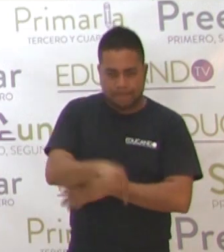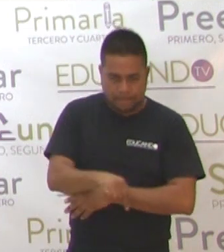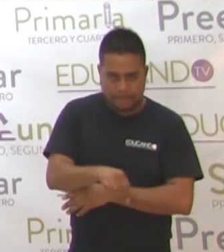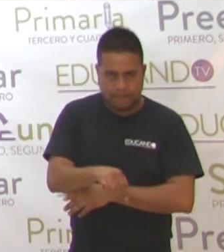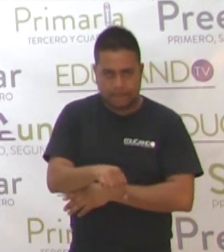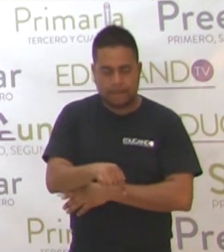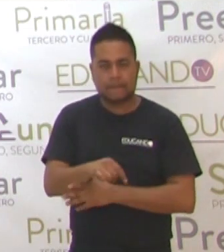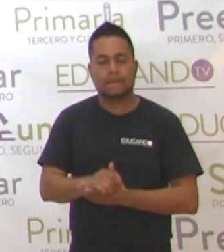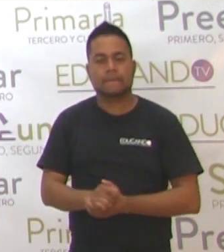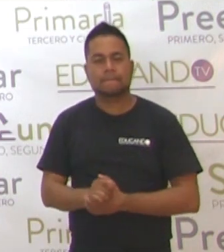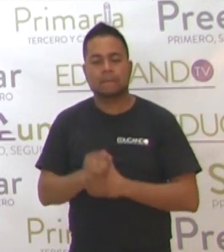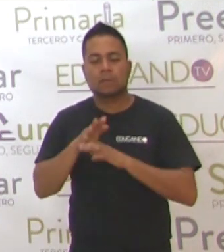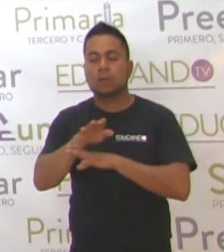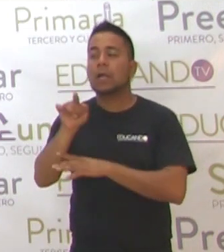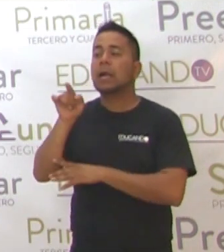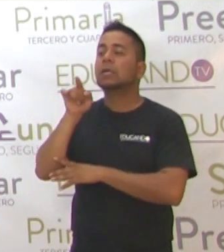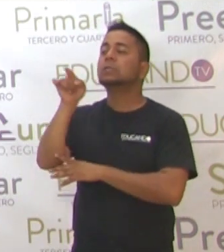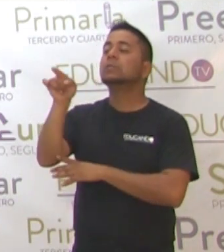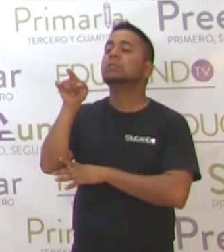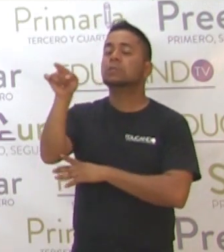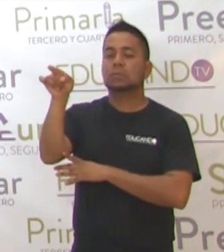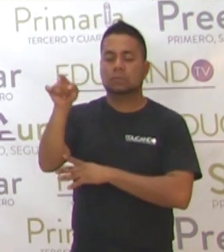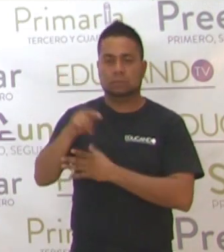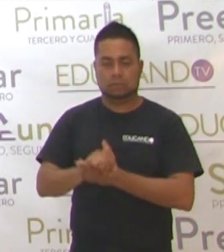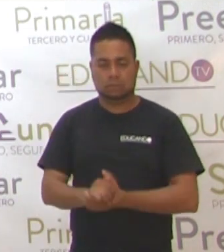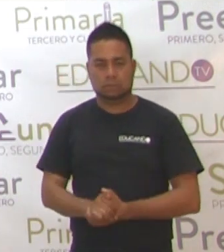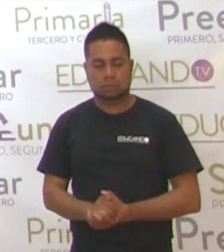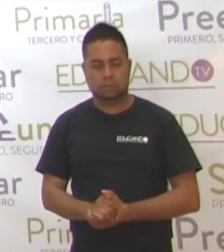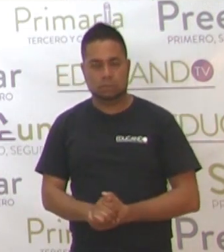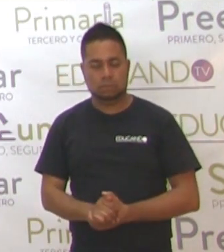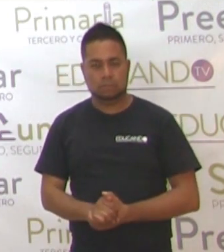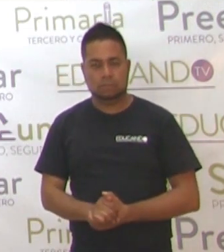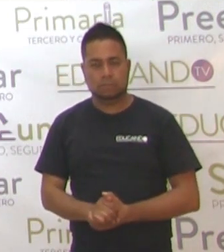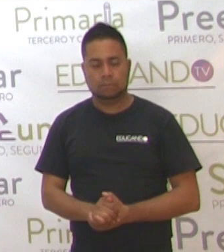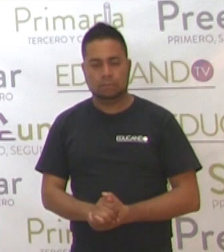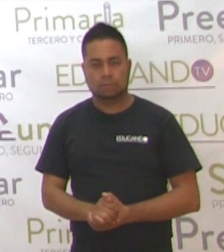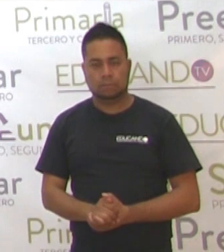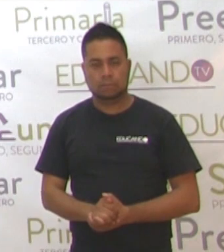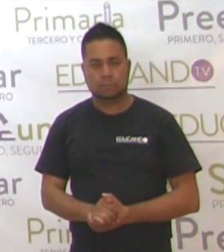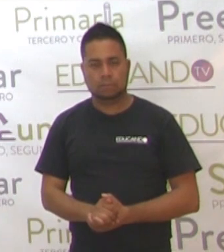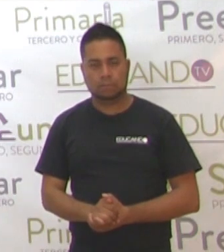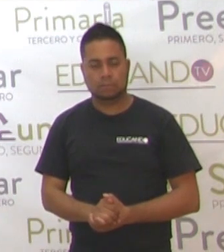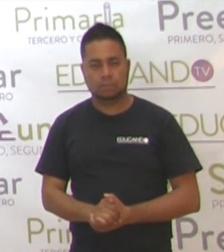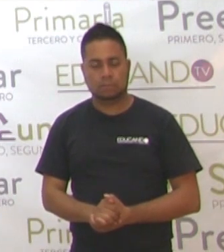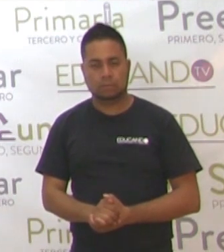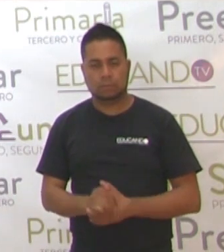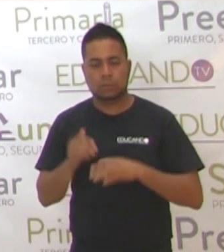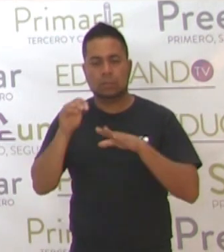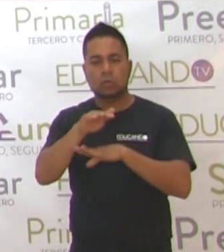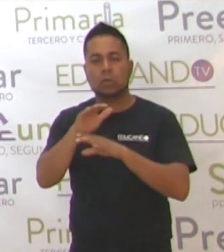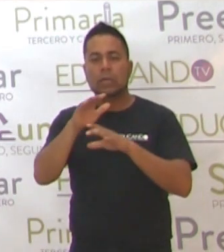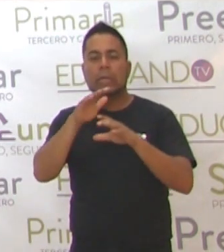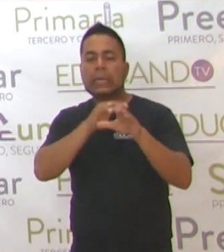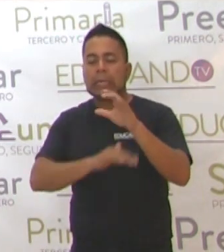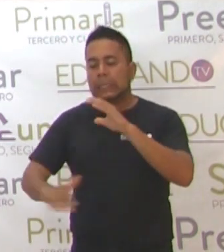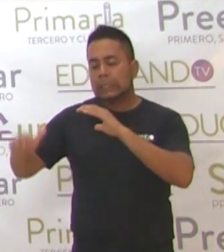referencia a la ya hacemos referencia también encima